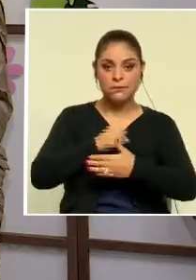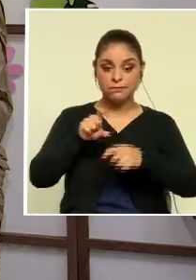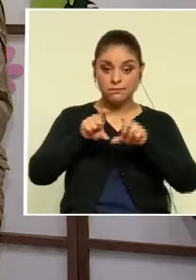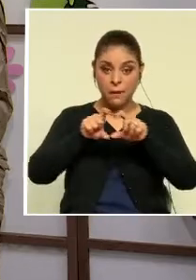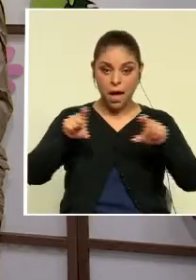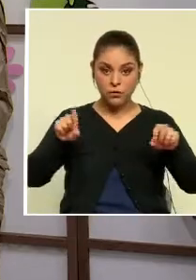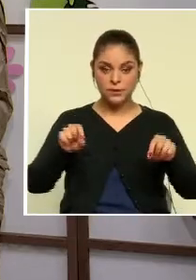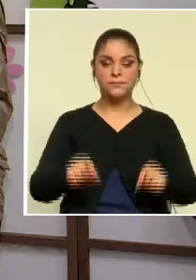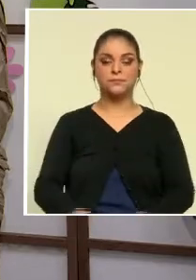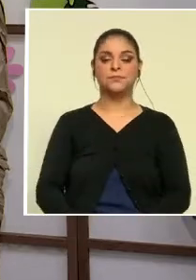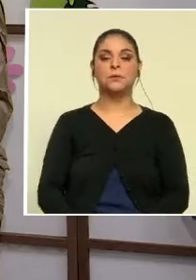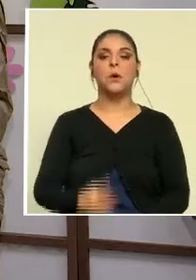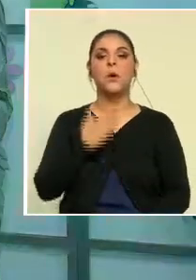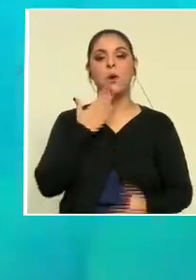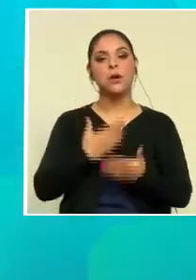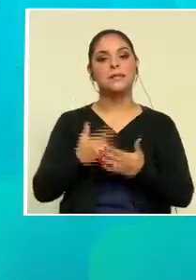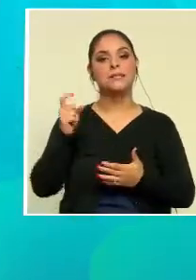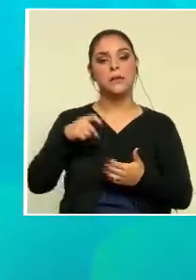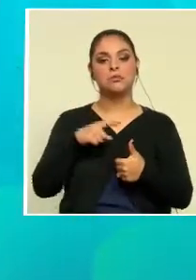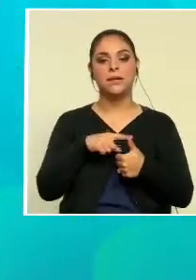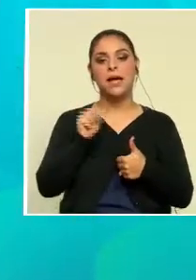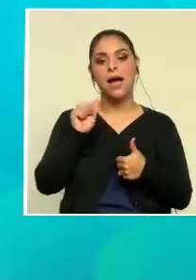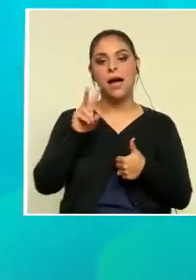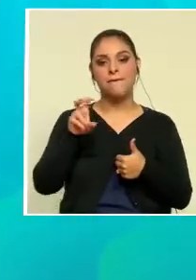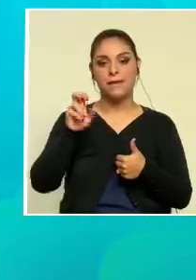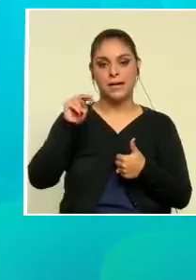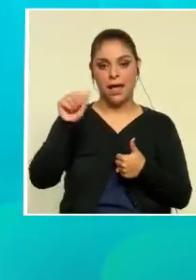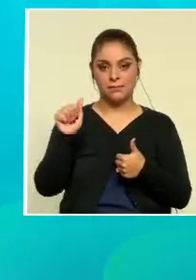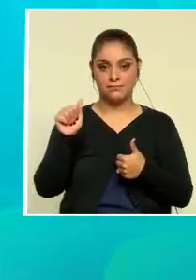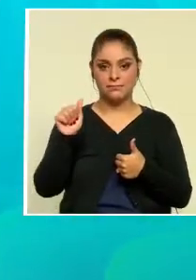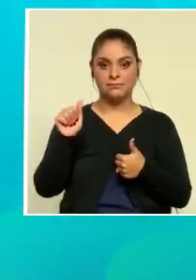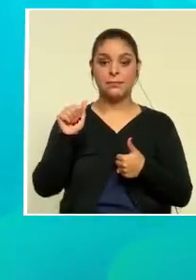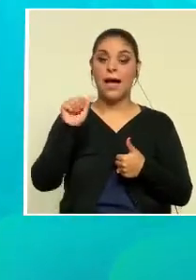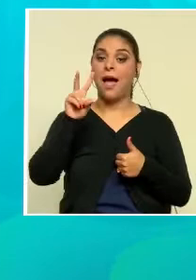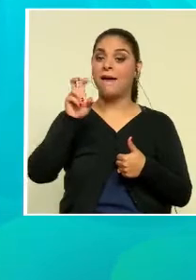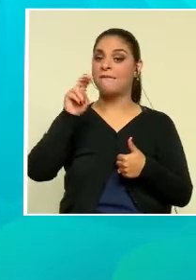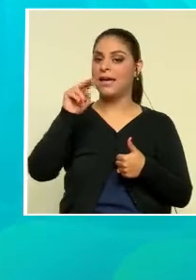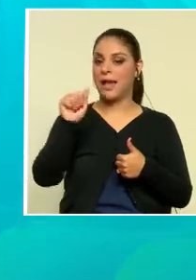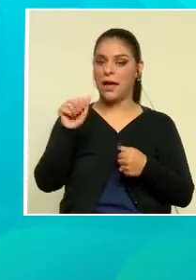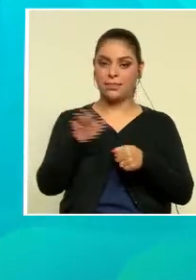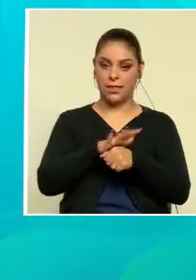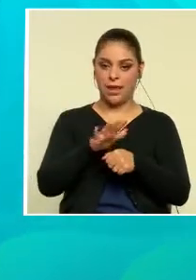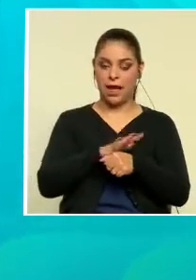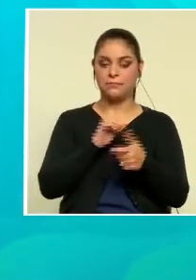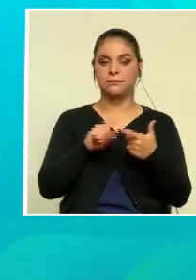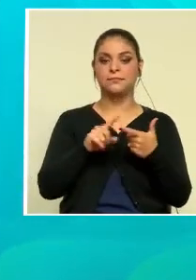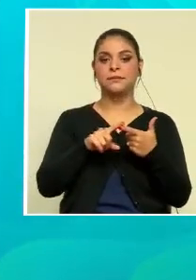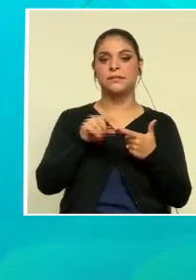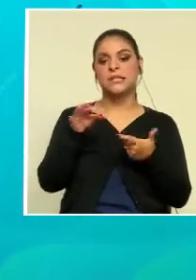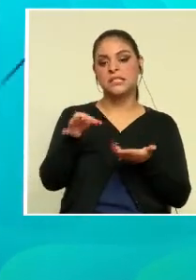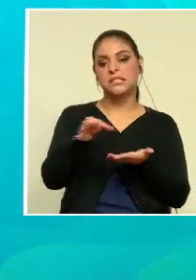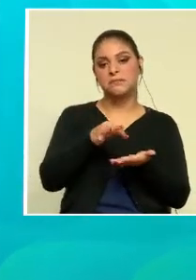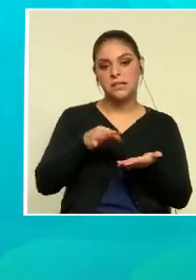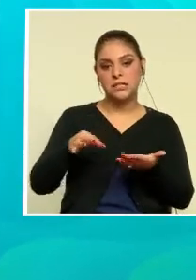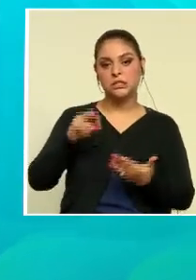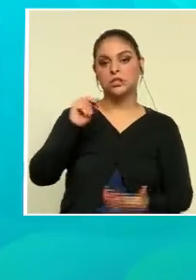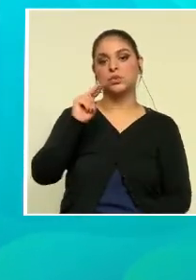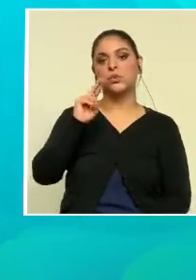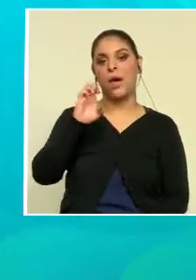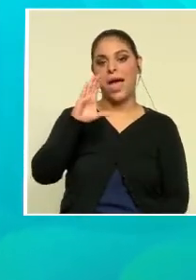hacer estas barritas tenemos y avena pero avena entera verdad tenemos semillitas nueces almendras